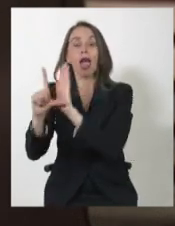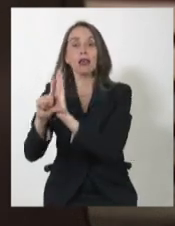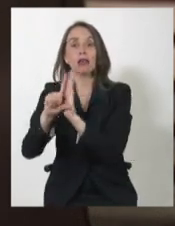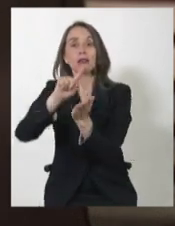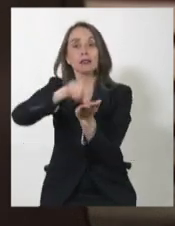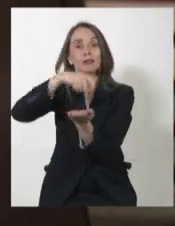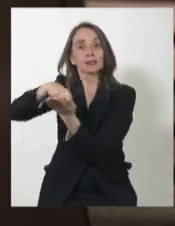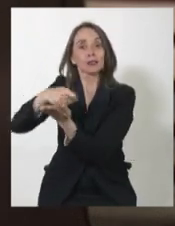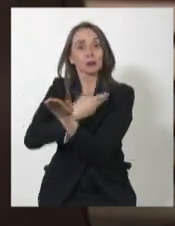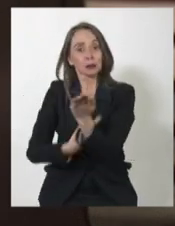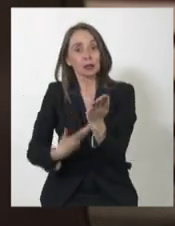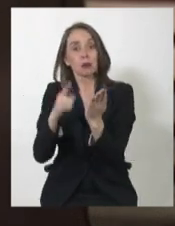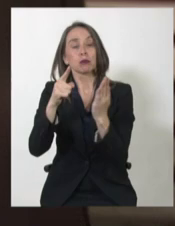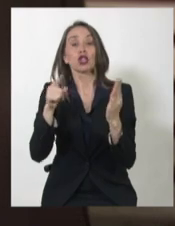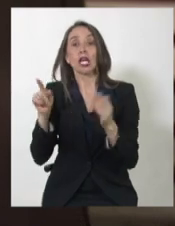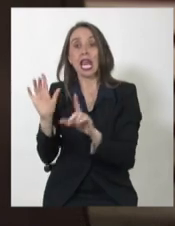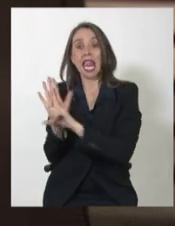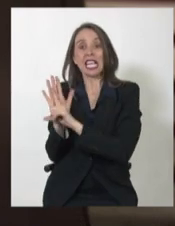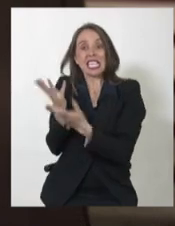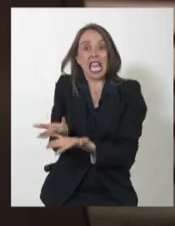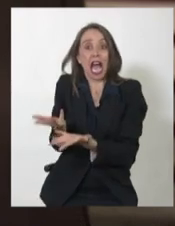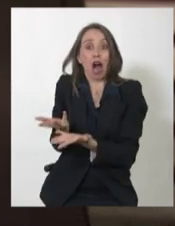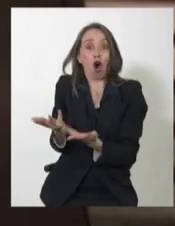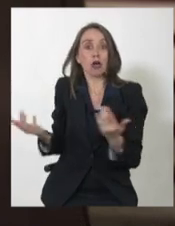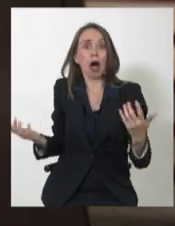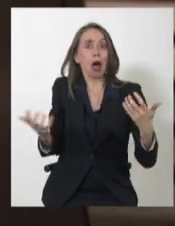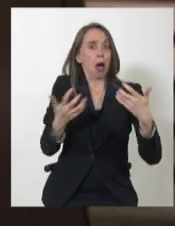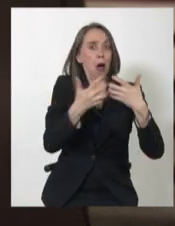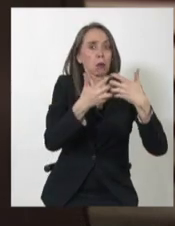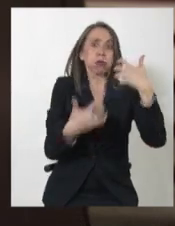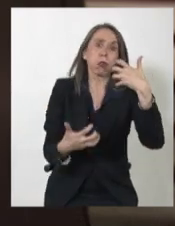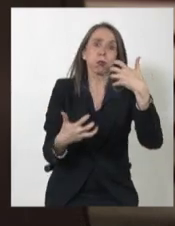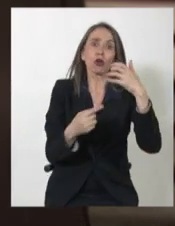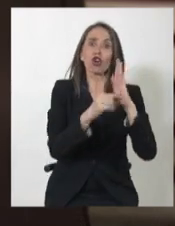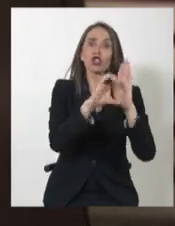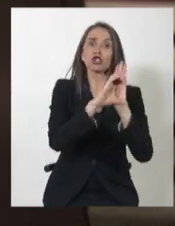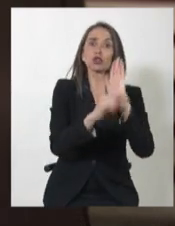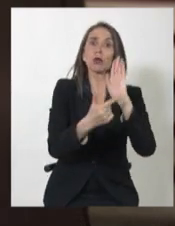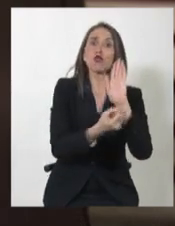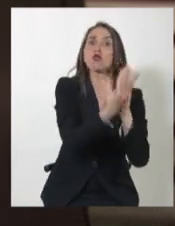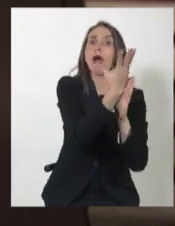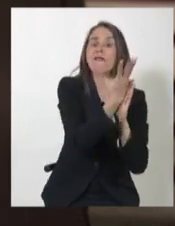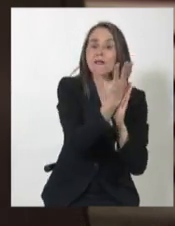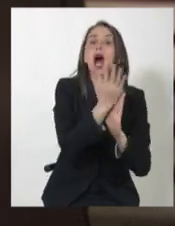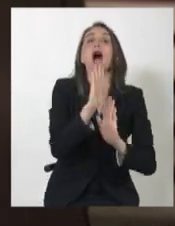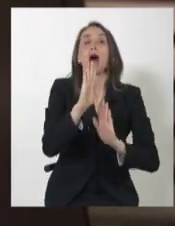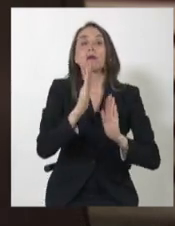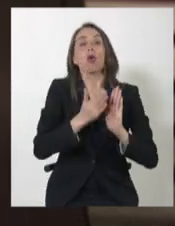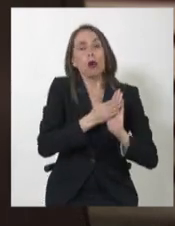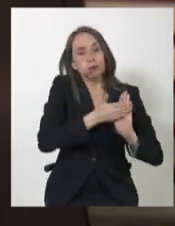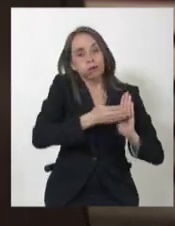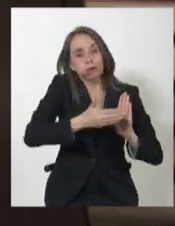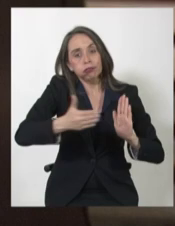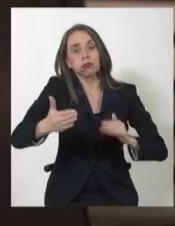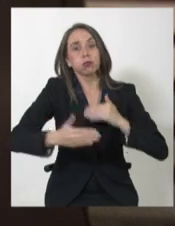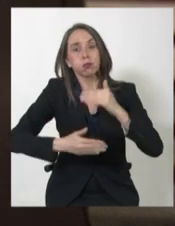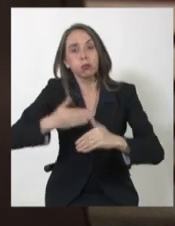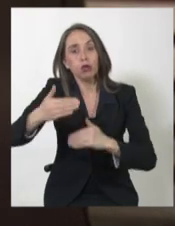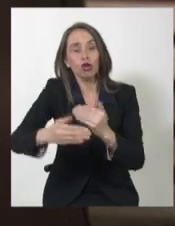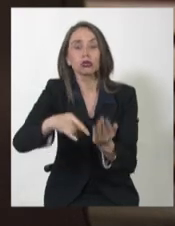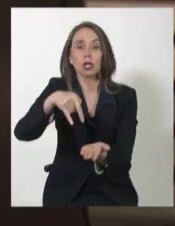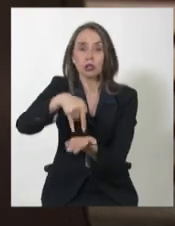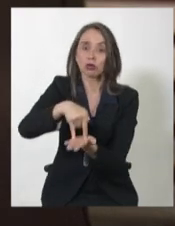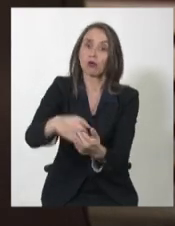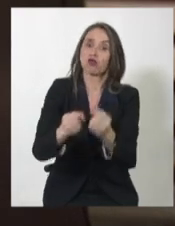en discordancia con la Constitución. Entonces, una vez aprobada la Constitución, va a haber un proceso legislativo